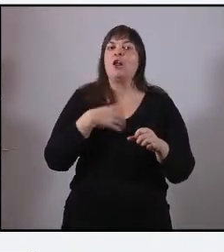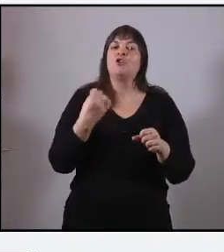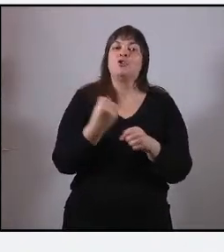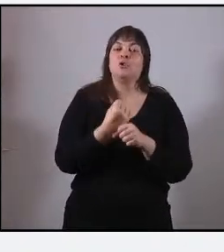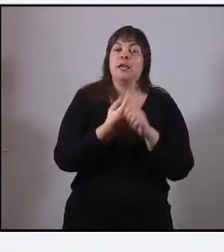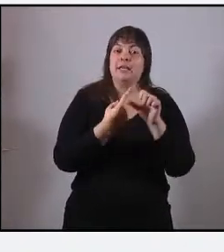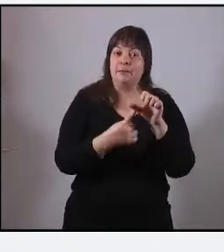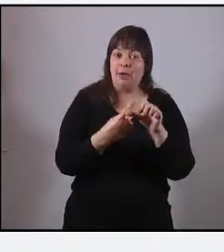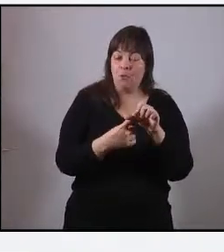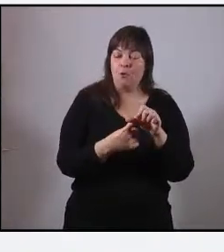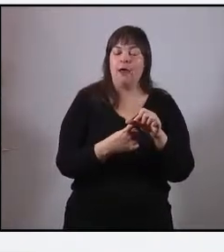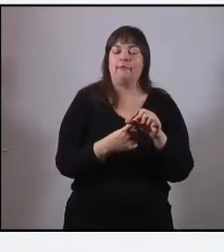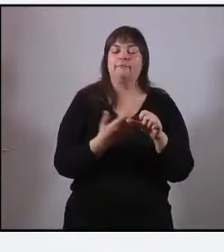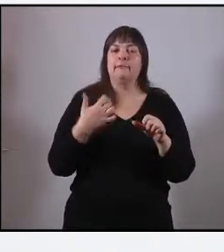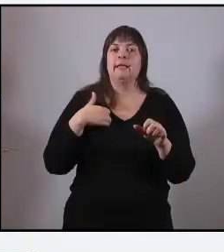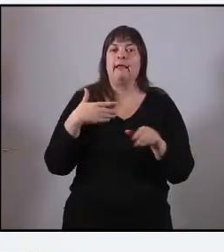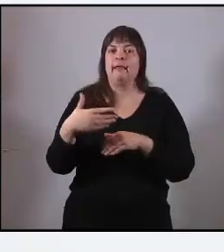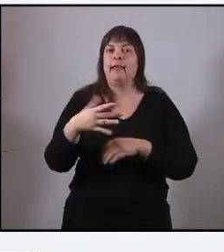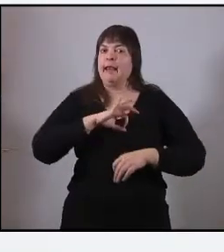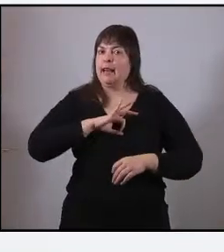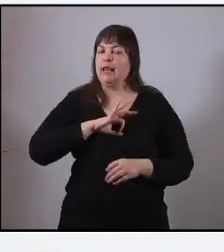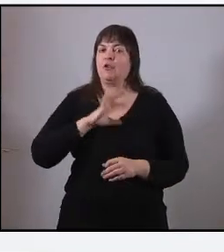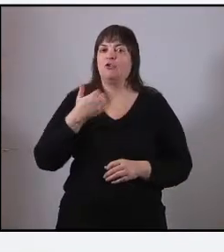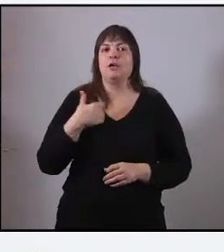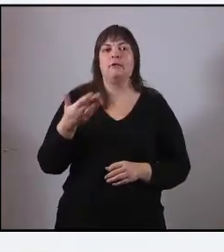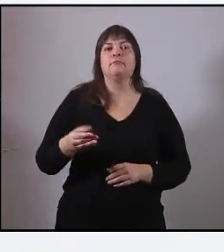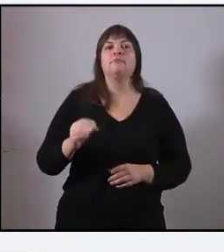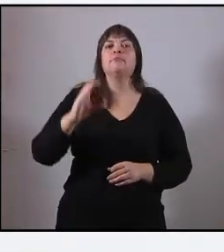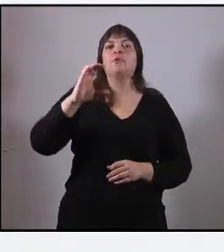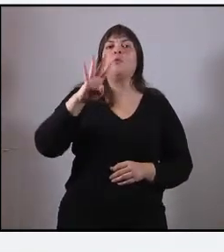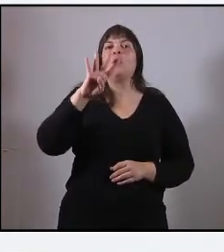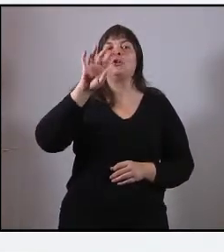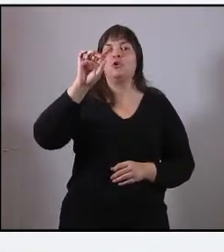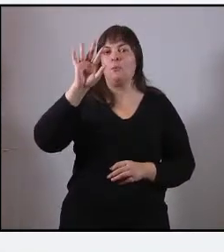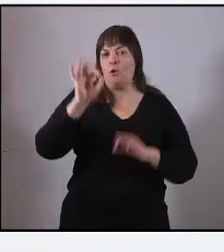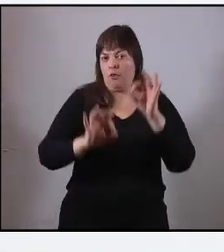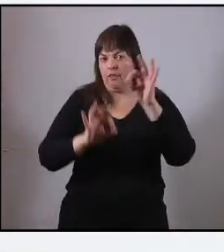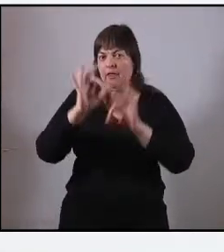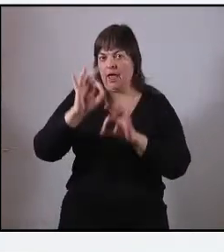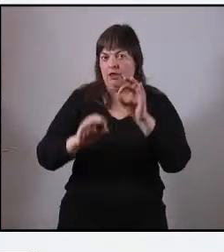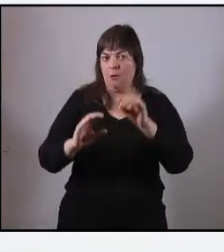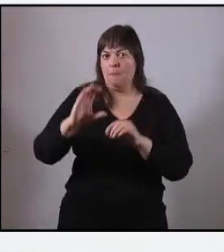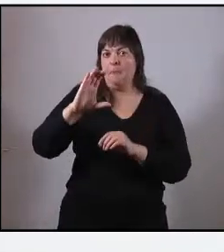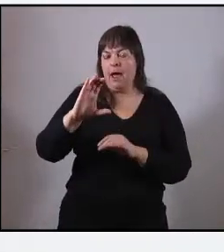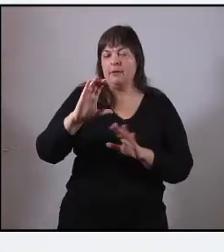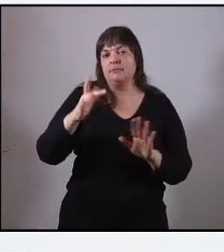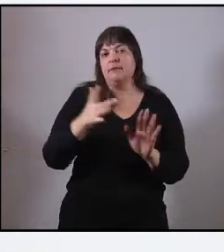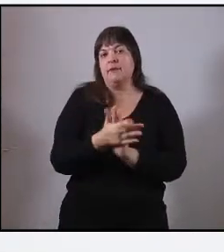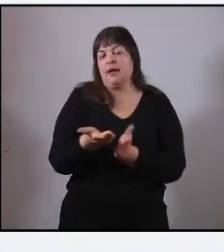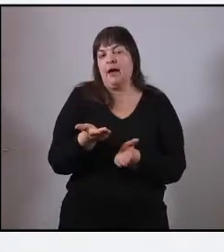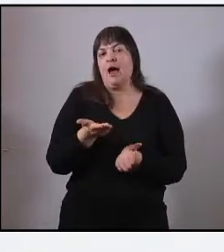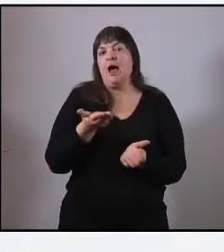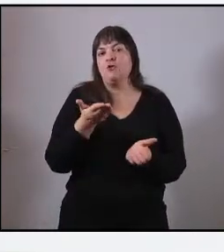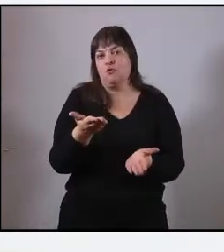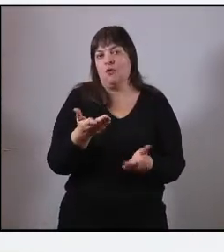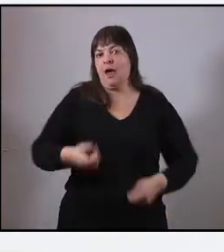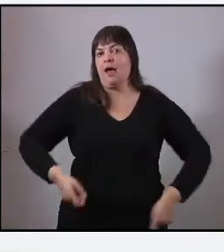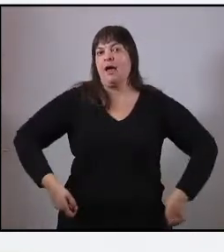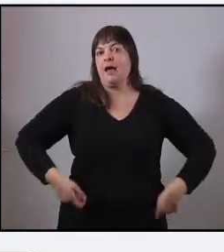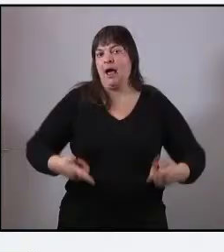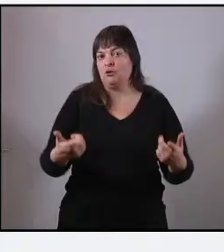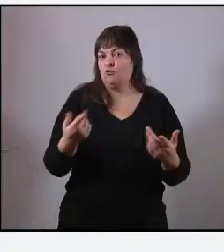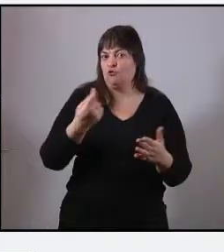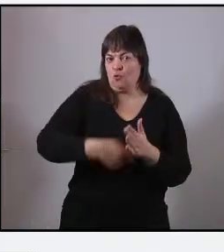a más tardar en enero una subida de un 4% que sin duda pues nos ayudará a afrontar esos gastos tan